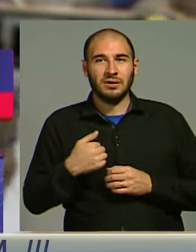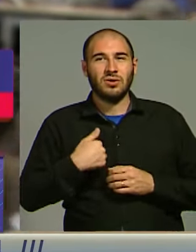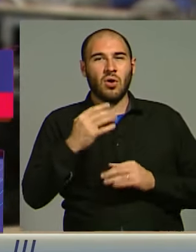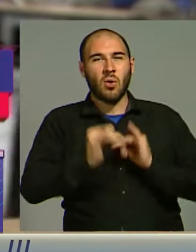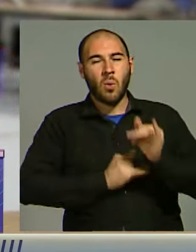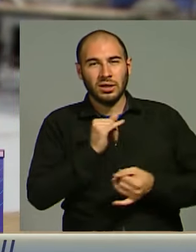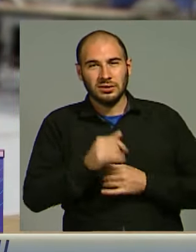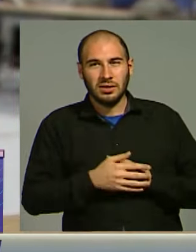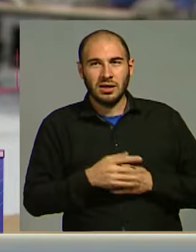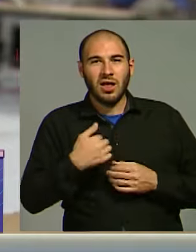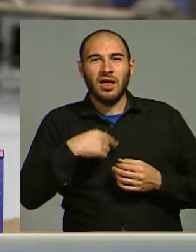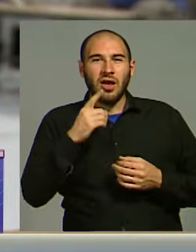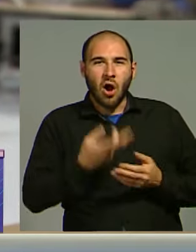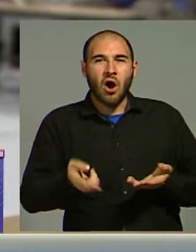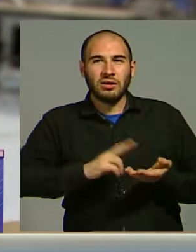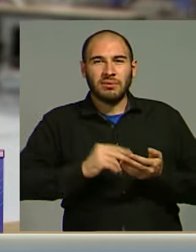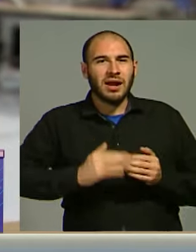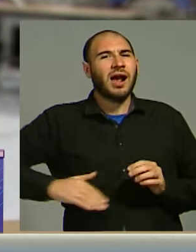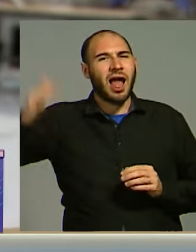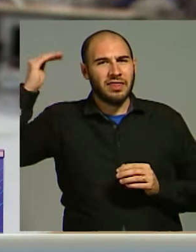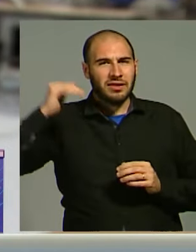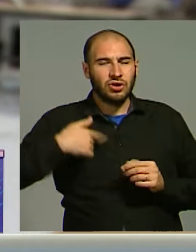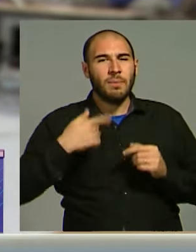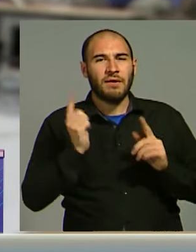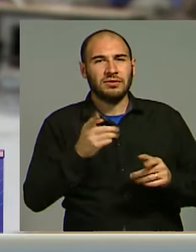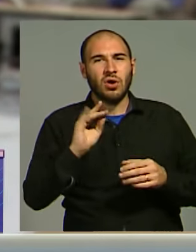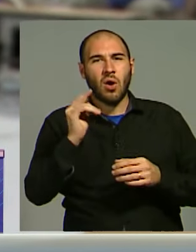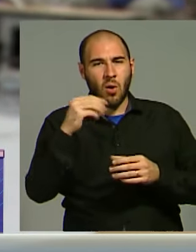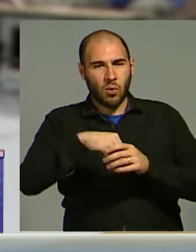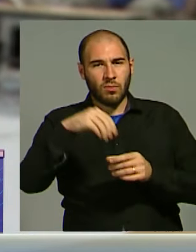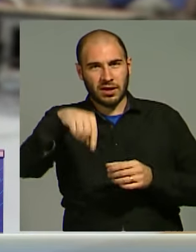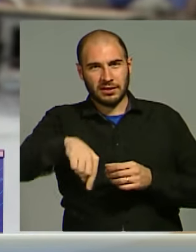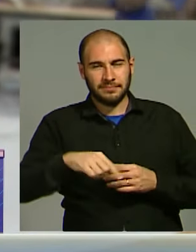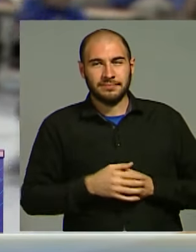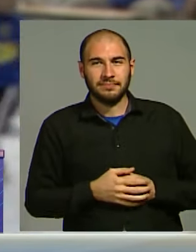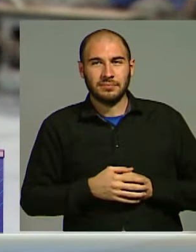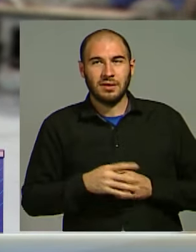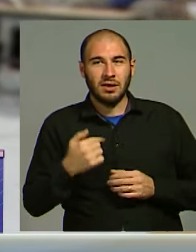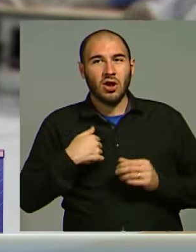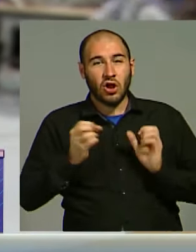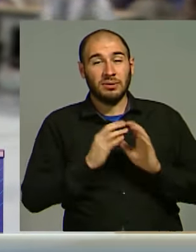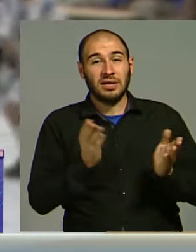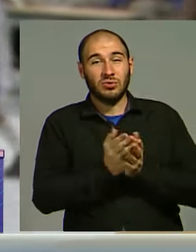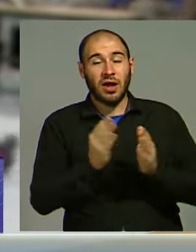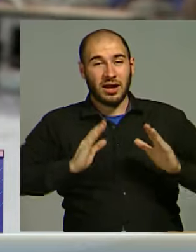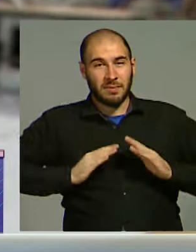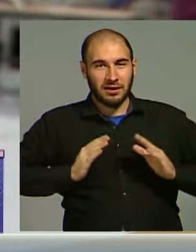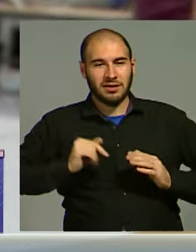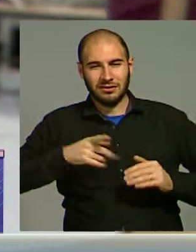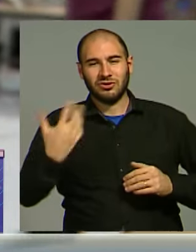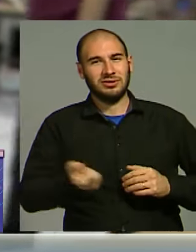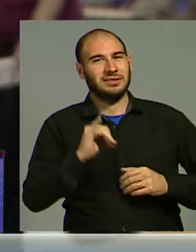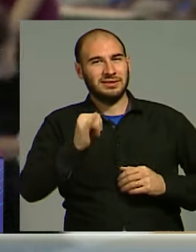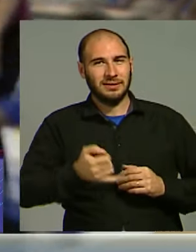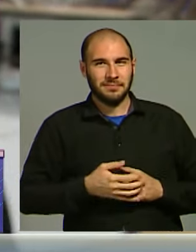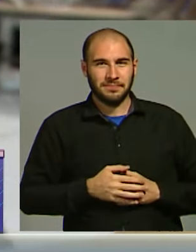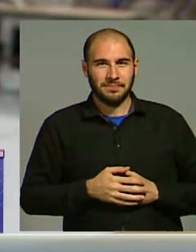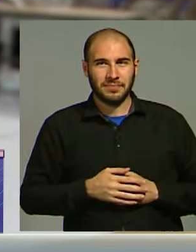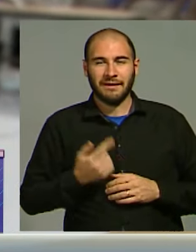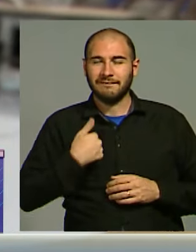quiero otro día, cuando sea más grande, ser profesora de acá de la colonia. Y bueno, apenas empecé a estudiar educación física, ese sueño se cumplió. Y